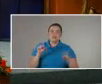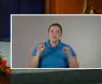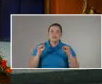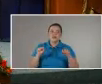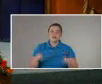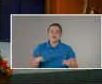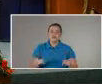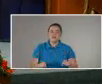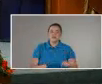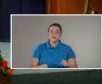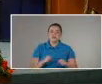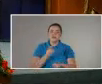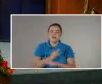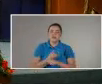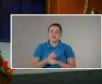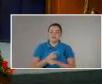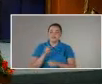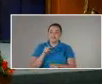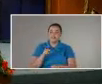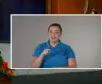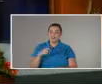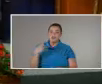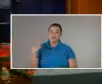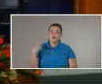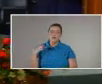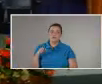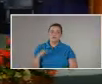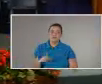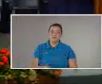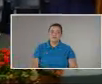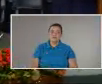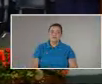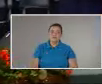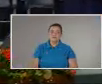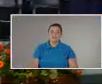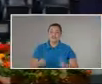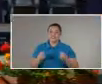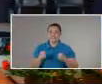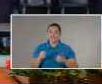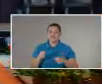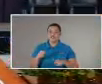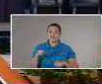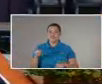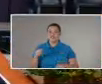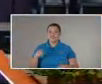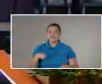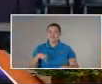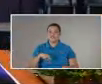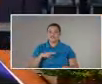llanto. A algunos se les queda para toda la vida, ¿verdad? Pero otros superan esa etapa.